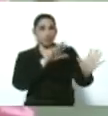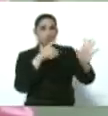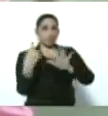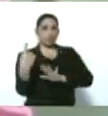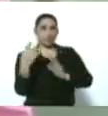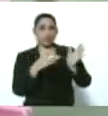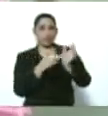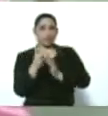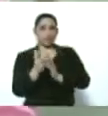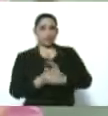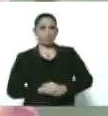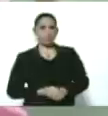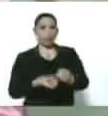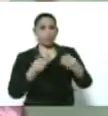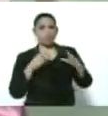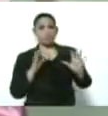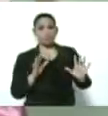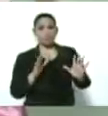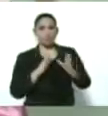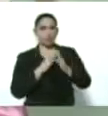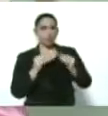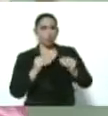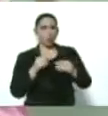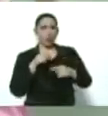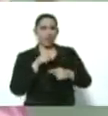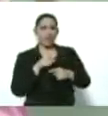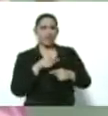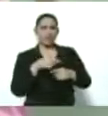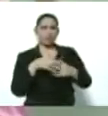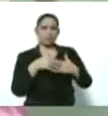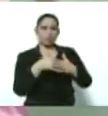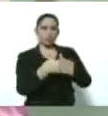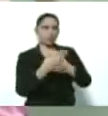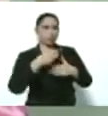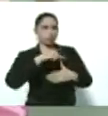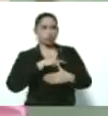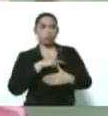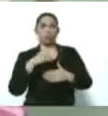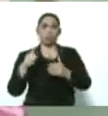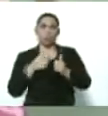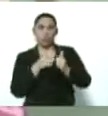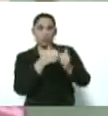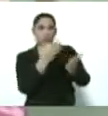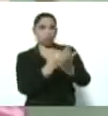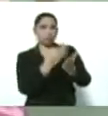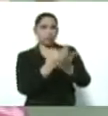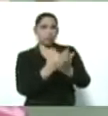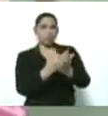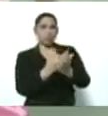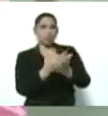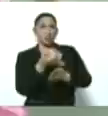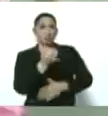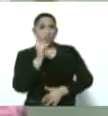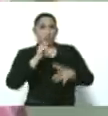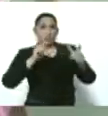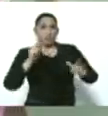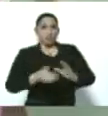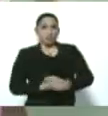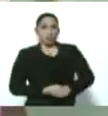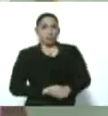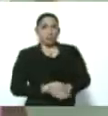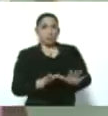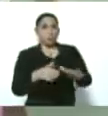abril. Bueno, en todo este proceso, que siempre estamos acompañando, presidente, incluso hay casos que...